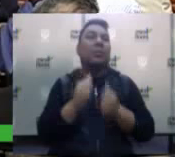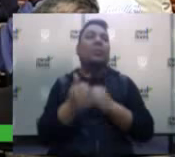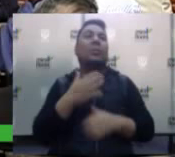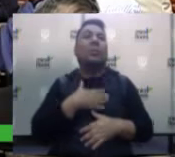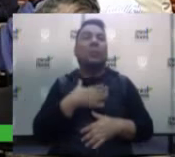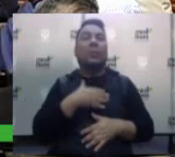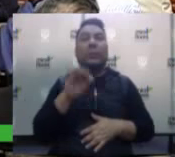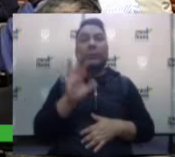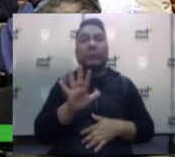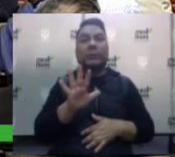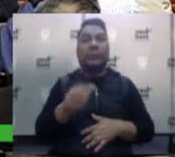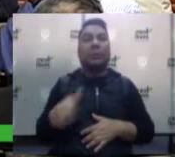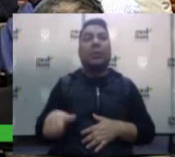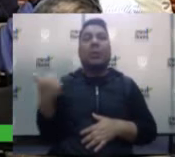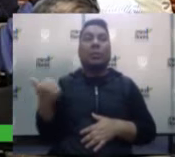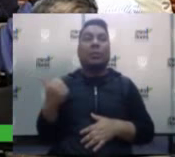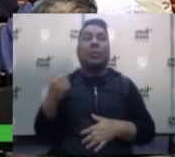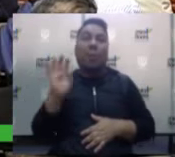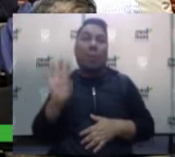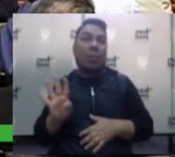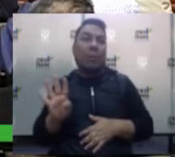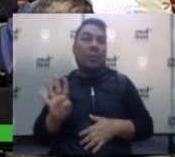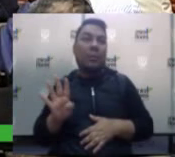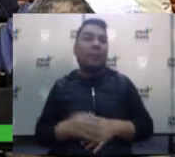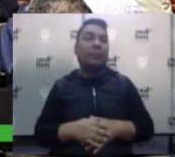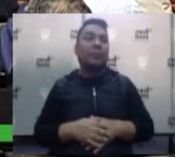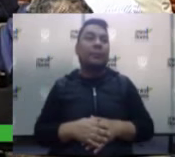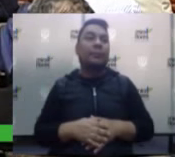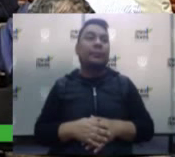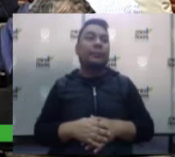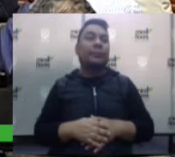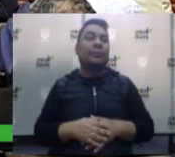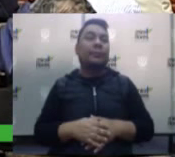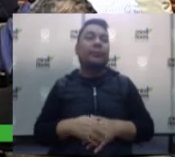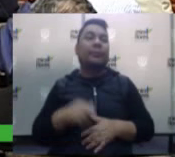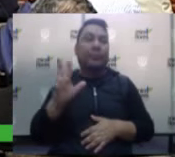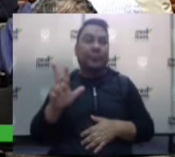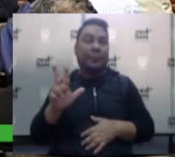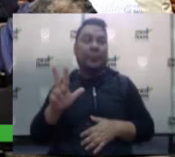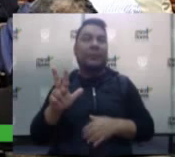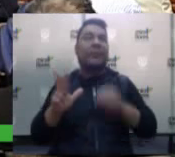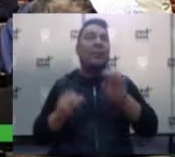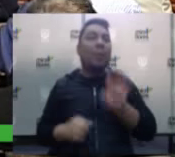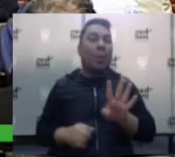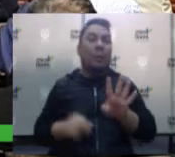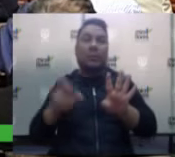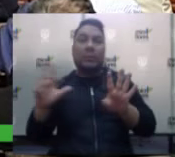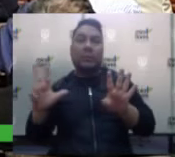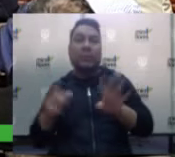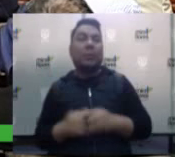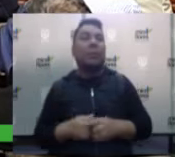5 ubicaciones y a otros 4. Sí. 3, ¿no? 3 y 4. Debería haber